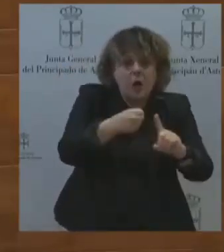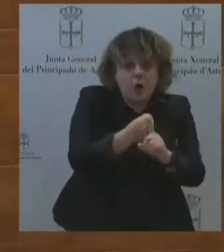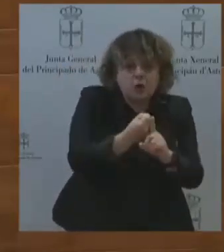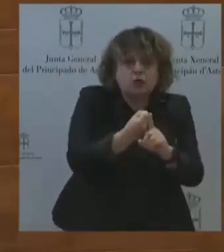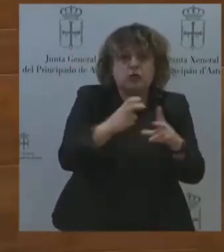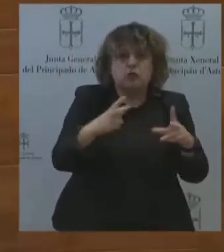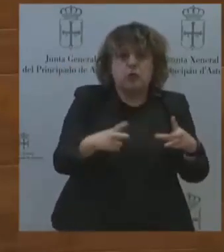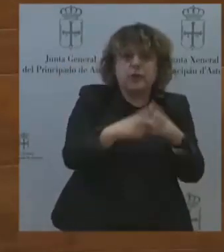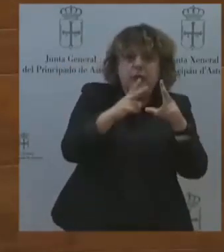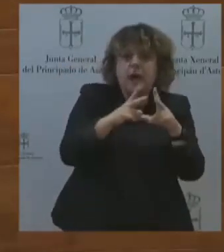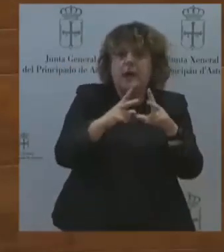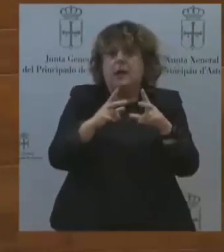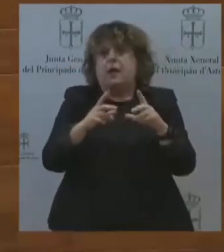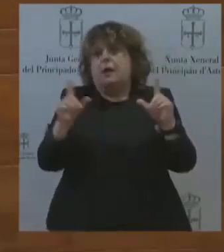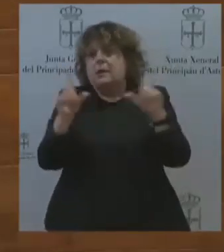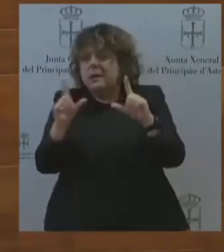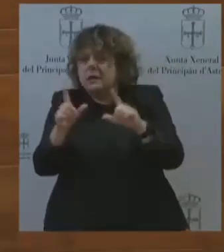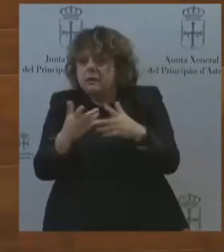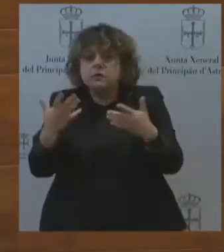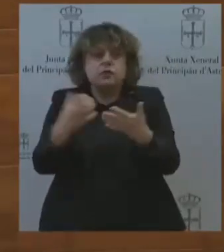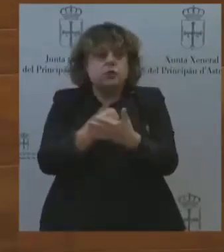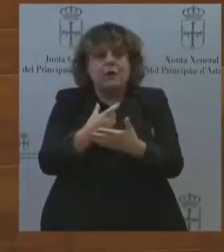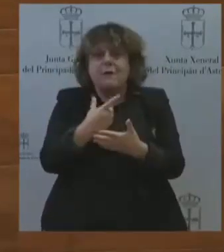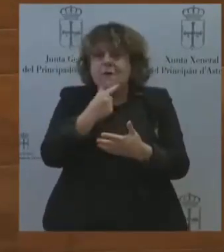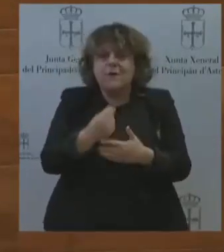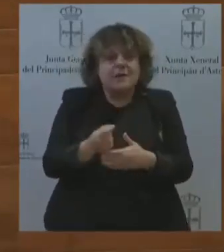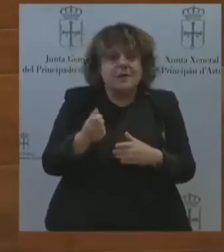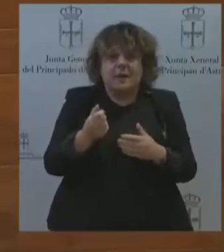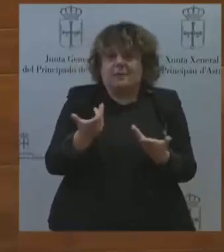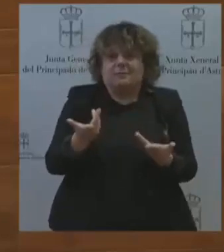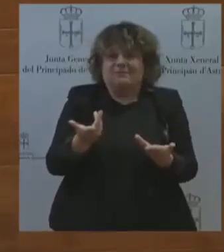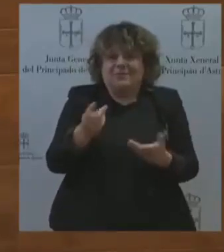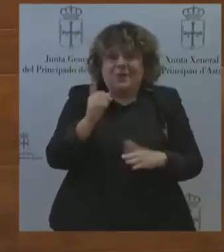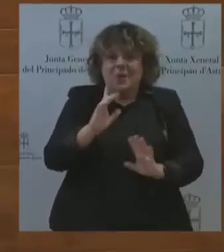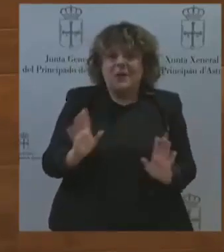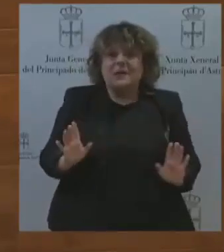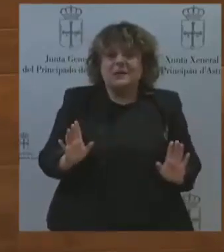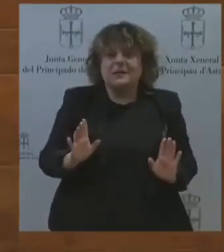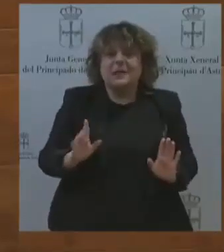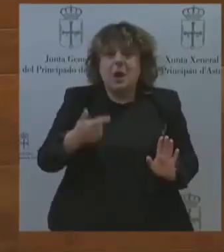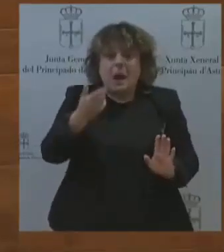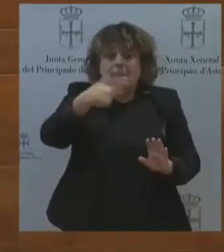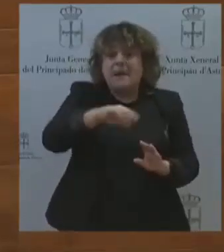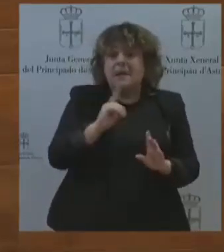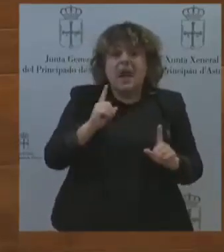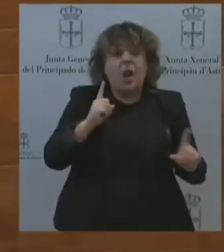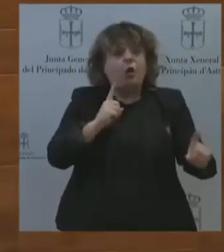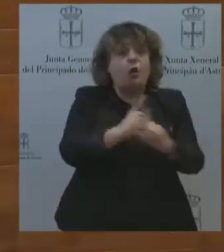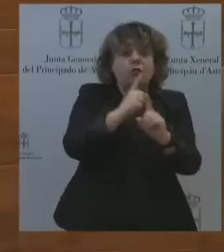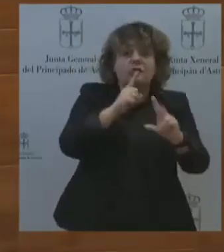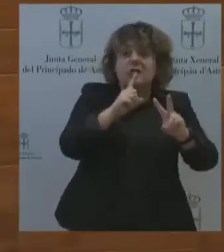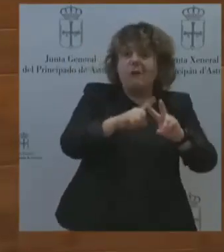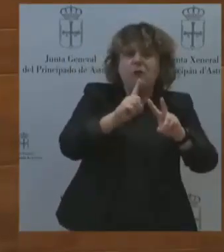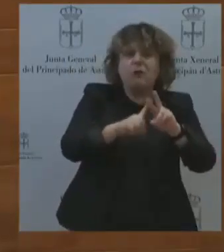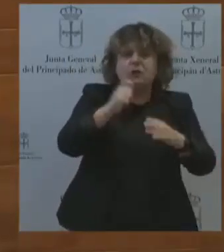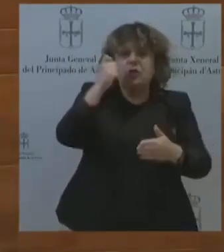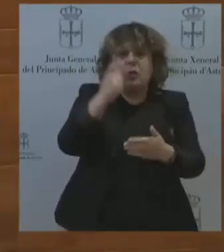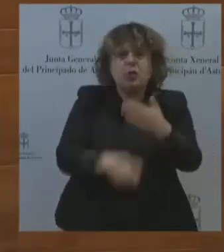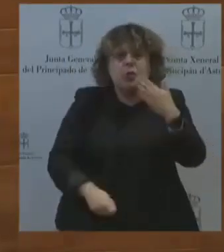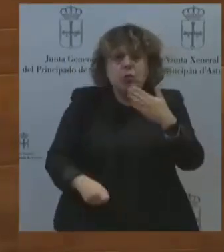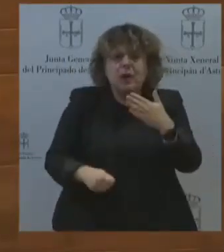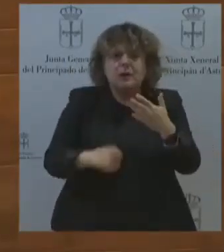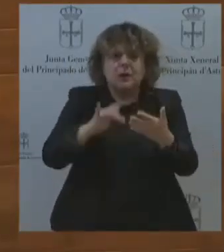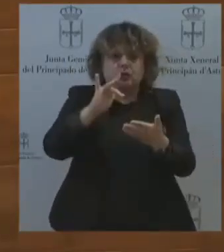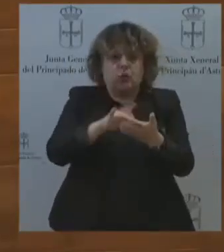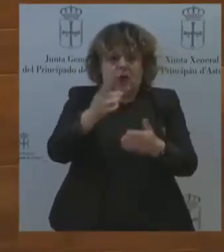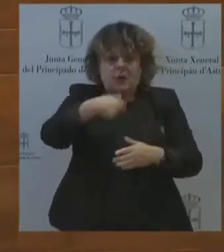La demonización que se está haciendo de Vox en los últimos tiempos es la más dura desde nuestra fundación. Ya ha llegado a unos límites en los que